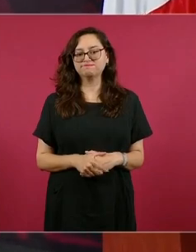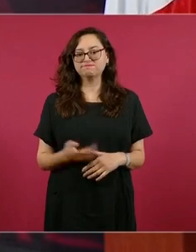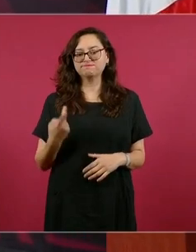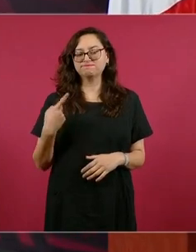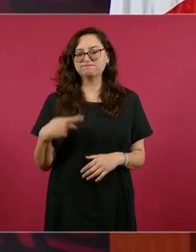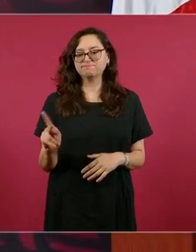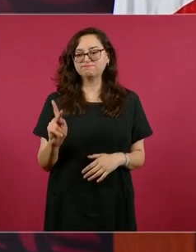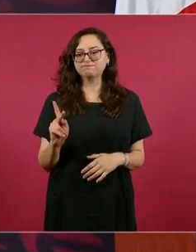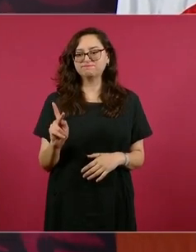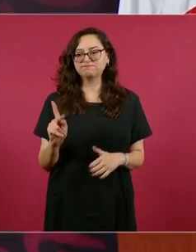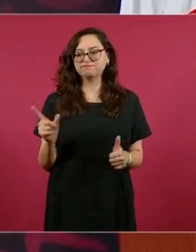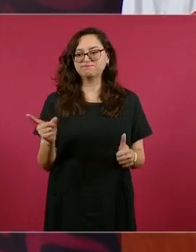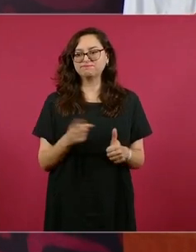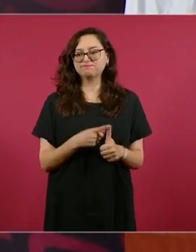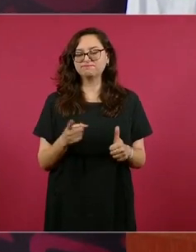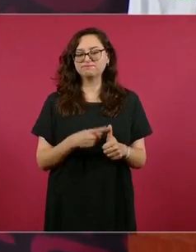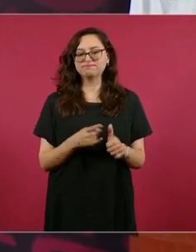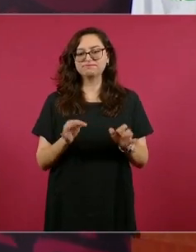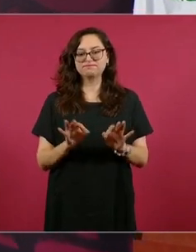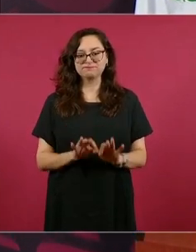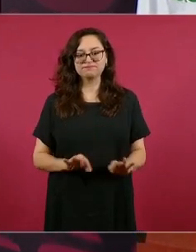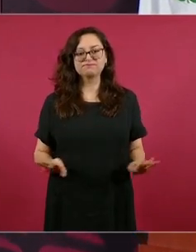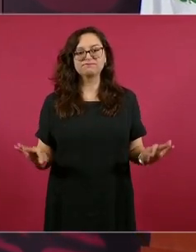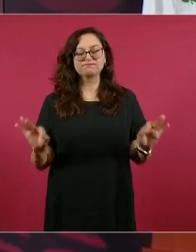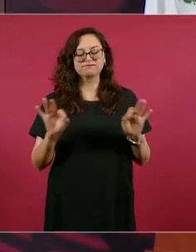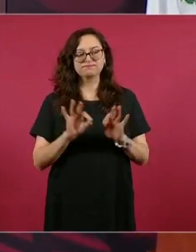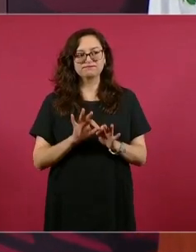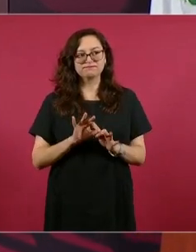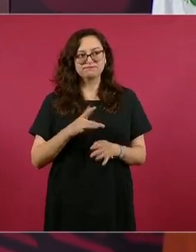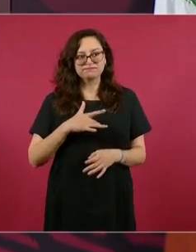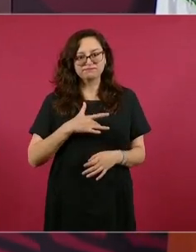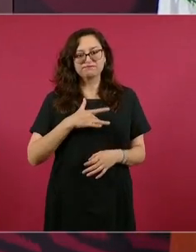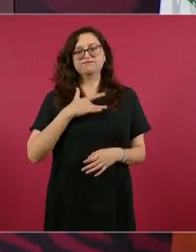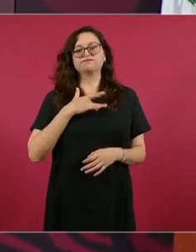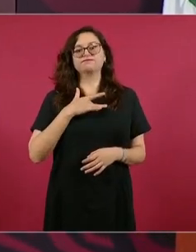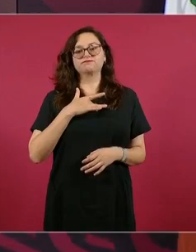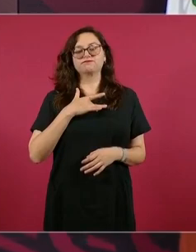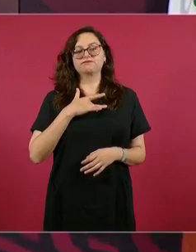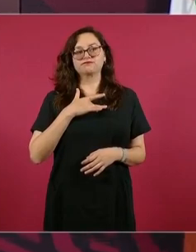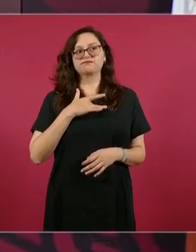convencidos de que se está luchando por una causa justa,